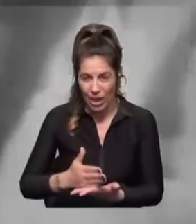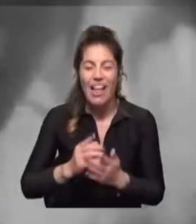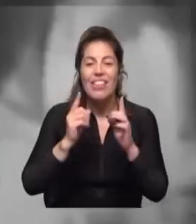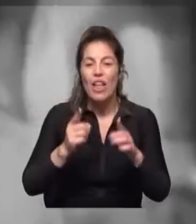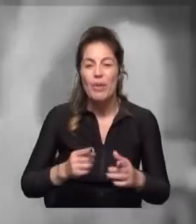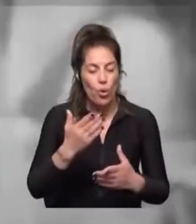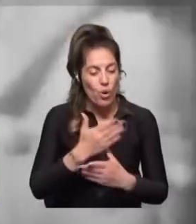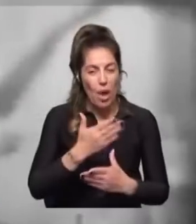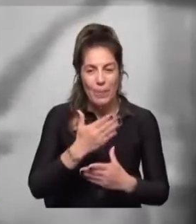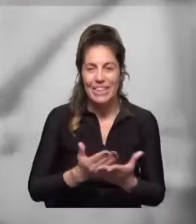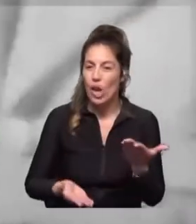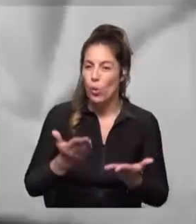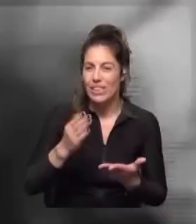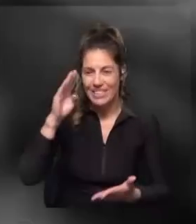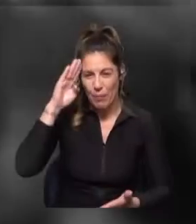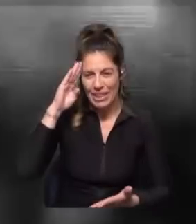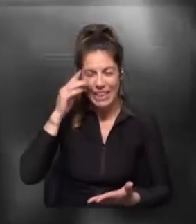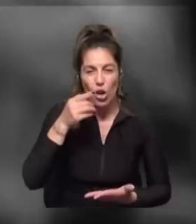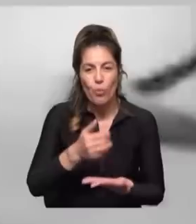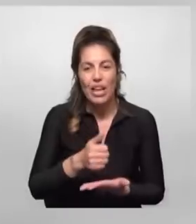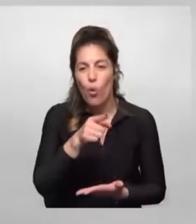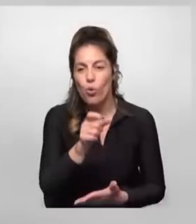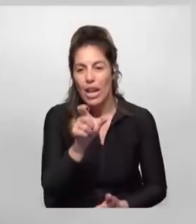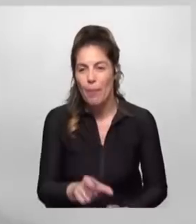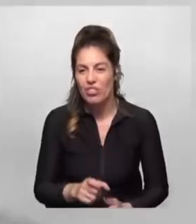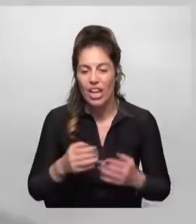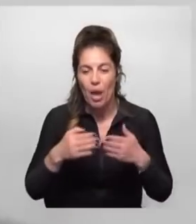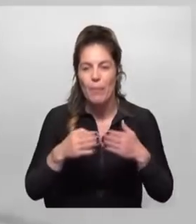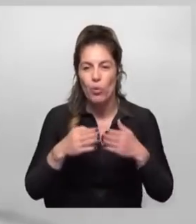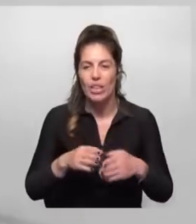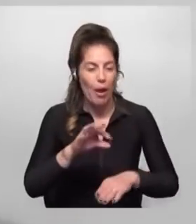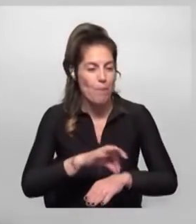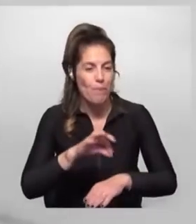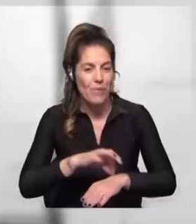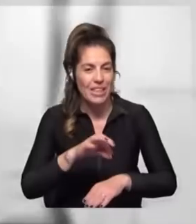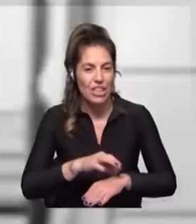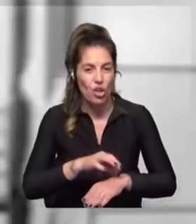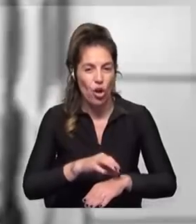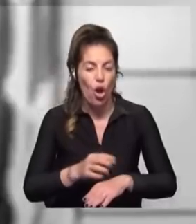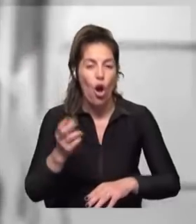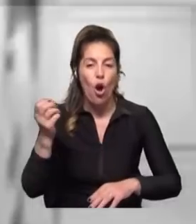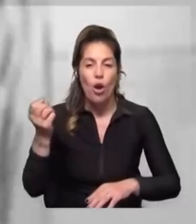un expediente de la justicia militar lo ubica como uno de los interrogadores del Médico Vladimir roslik muerto por torturas en